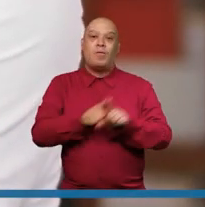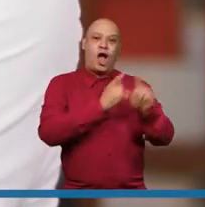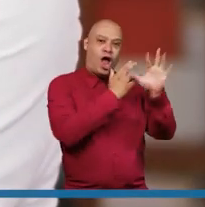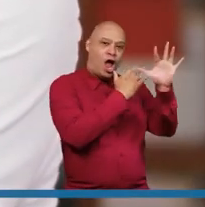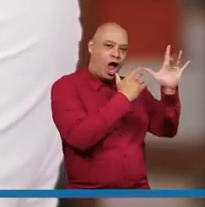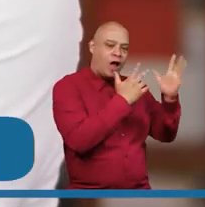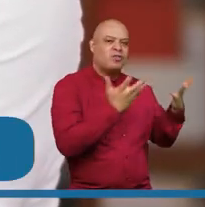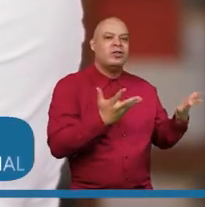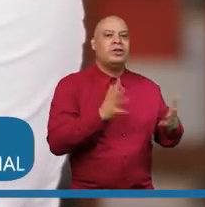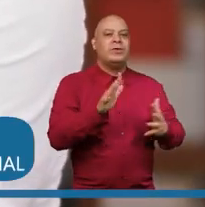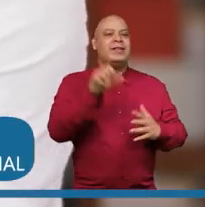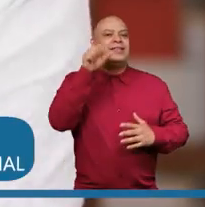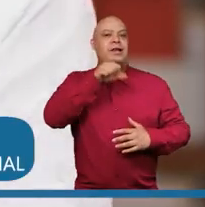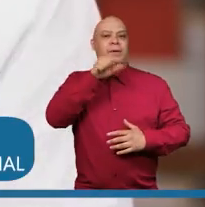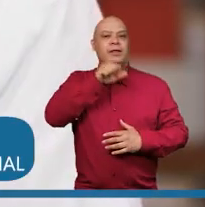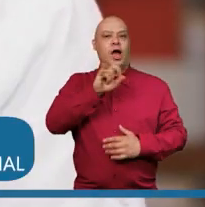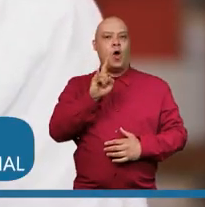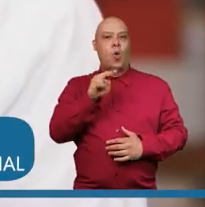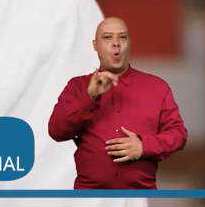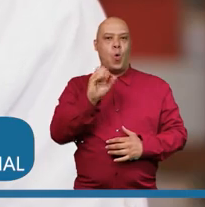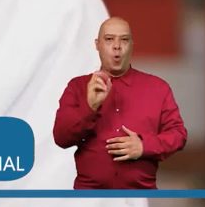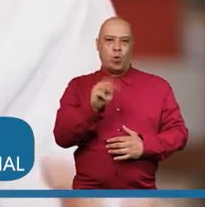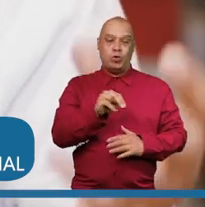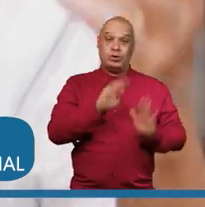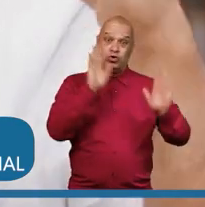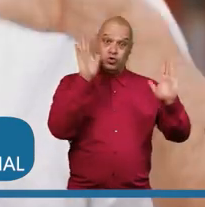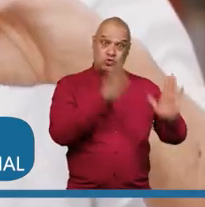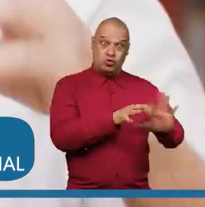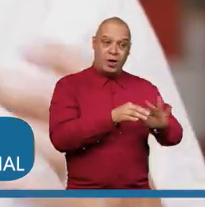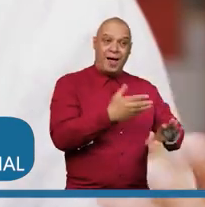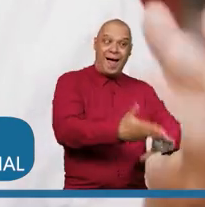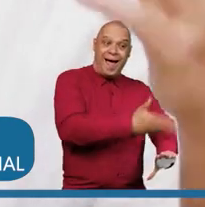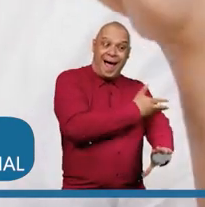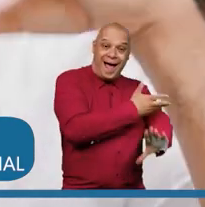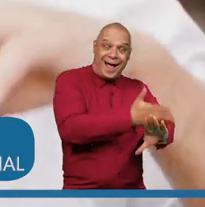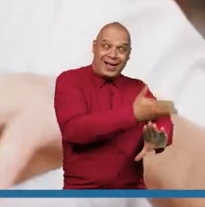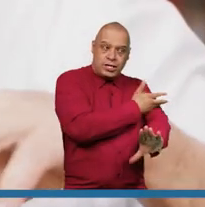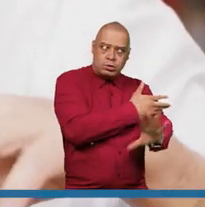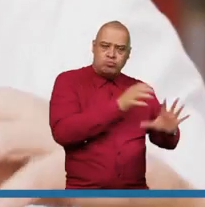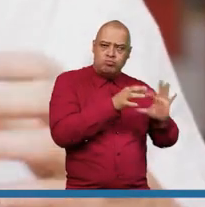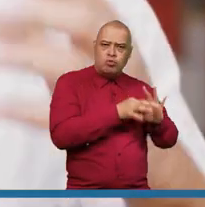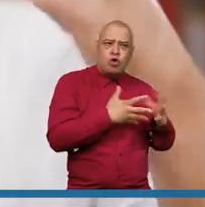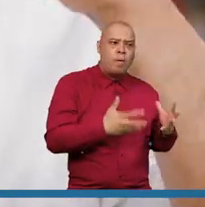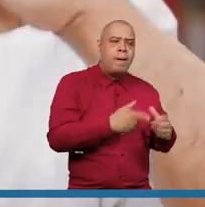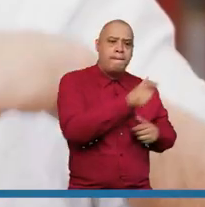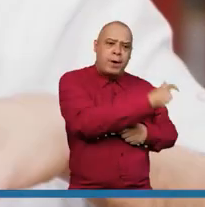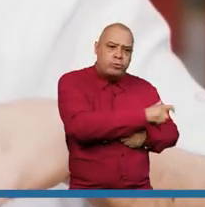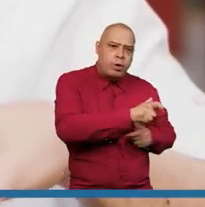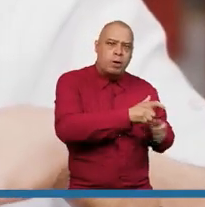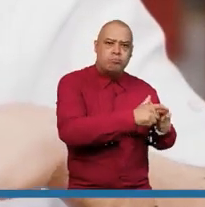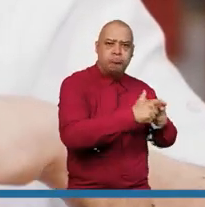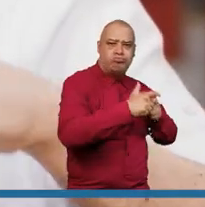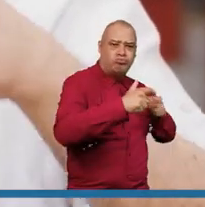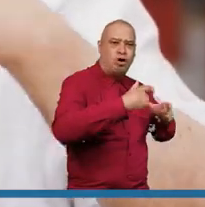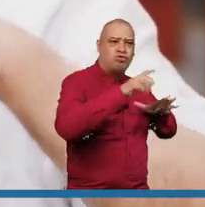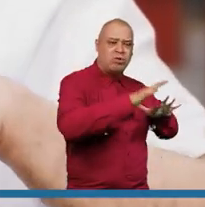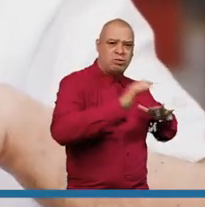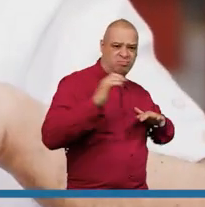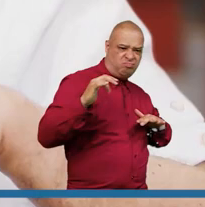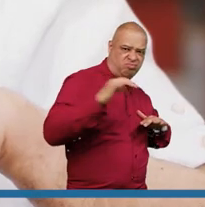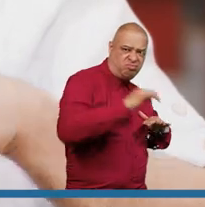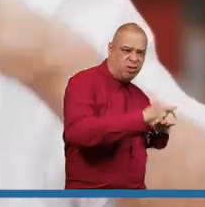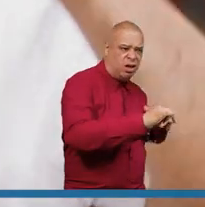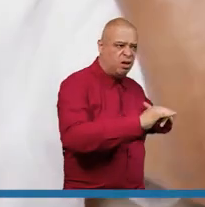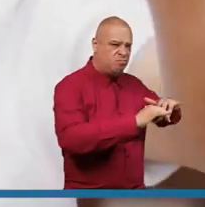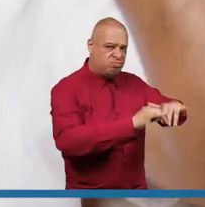con Cervecería Unión. ¿Qué quiere decir eso? Que desde esa época ya había una atracción de población